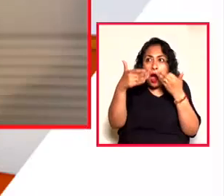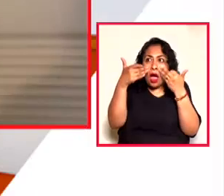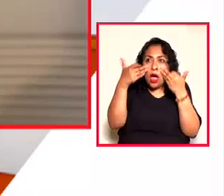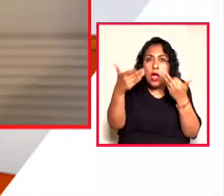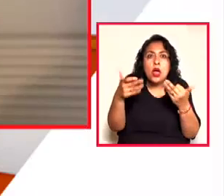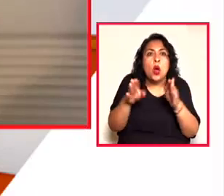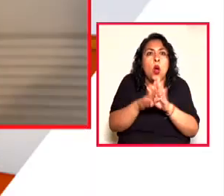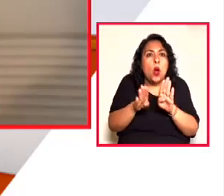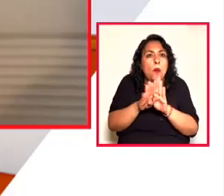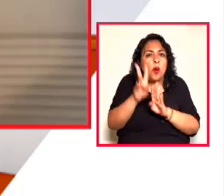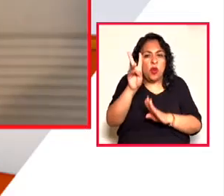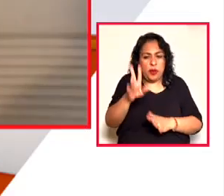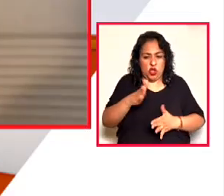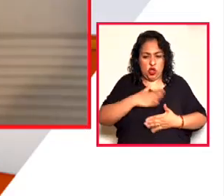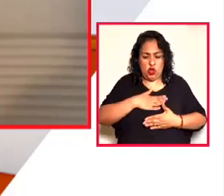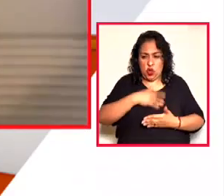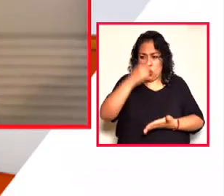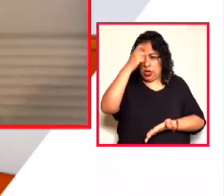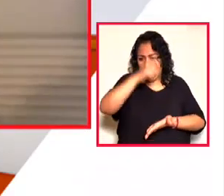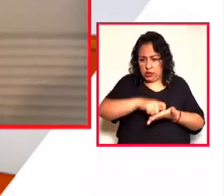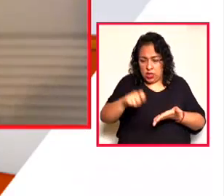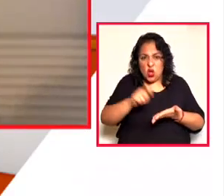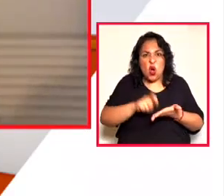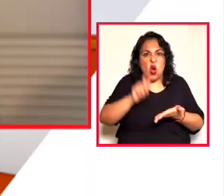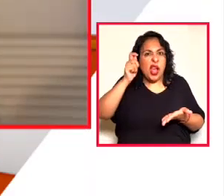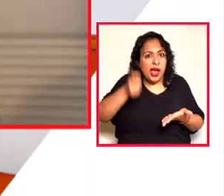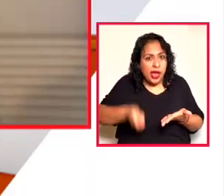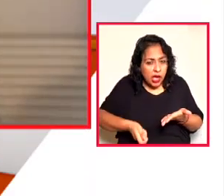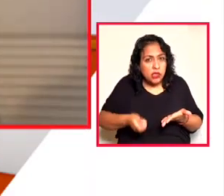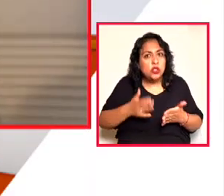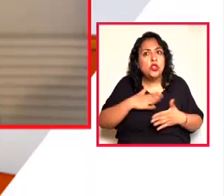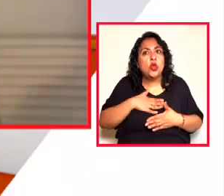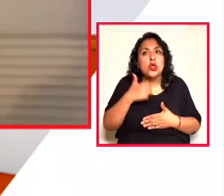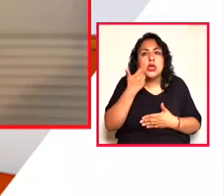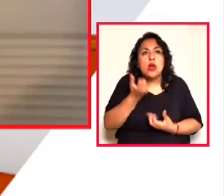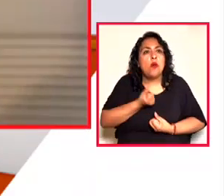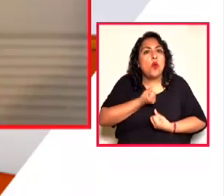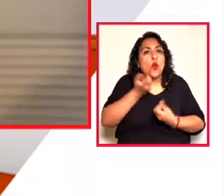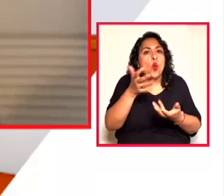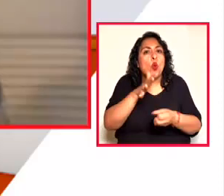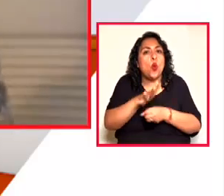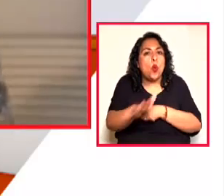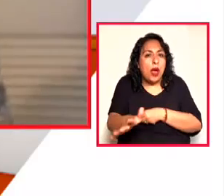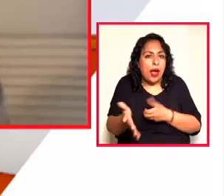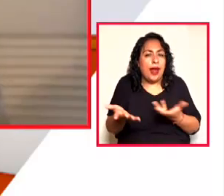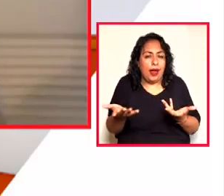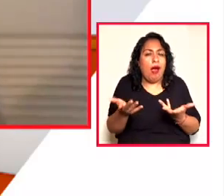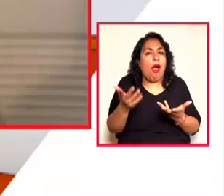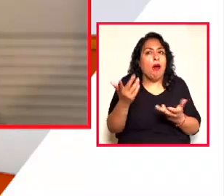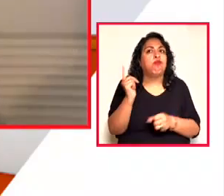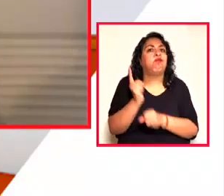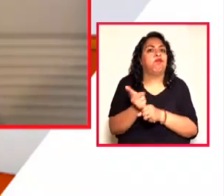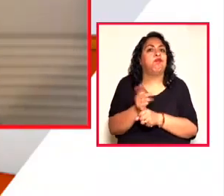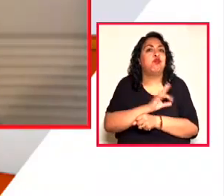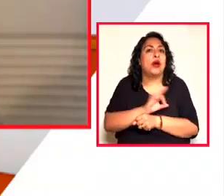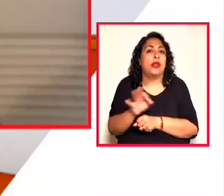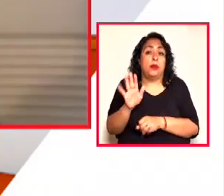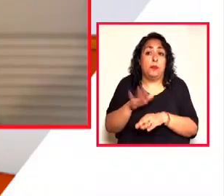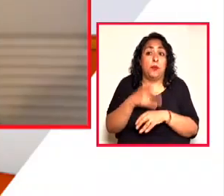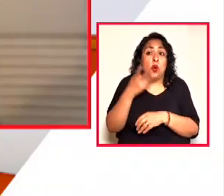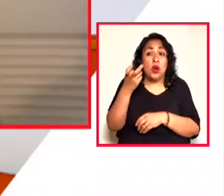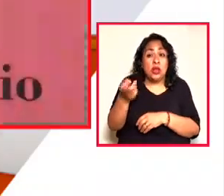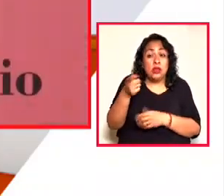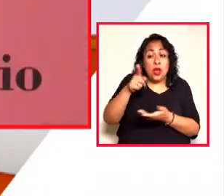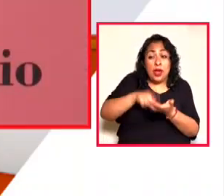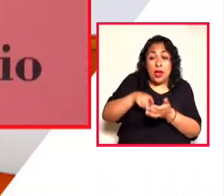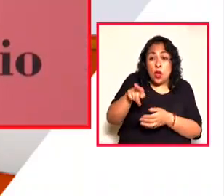es ser una escritora y qué es lo que ella quiere decir en la literatura. Por eso de ahí salen Las